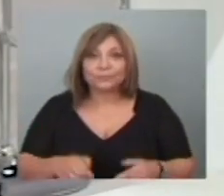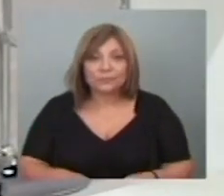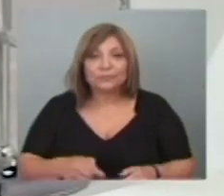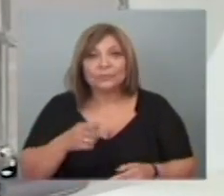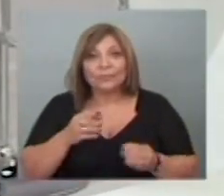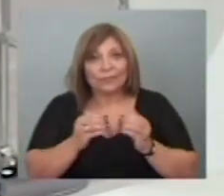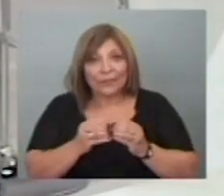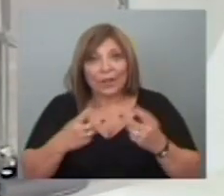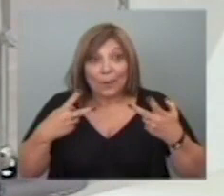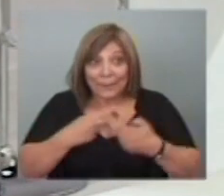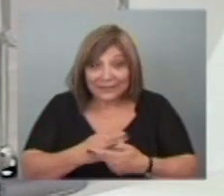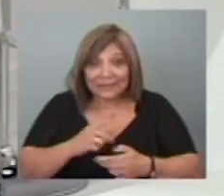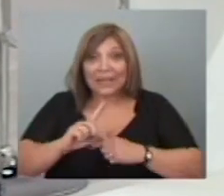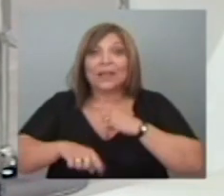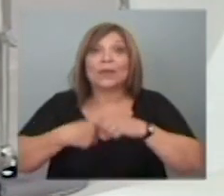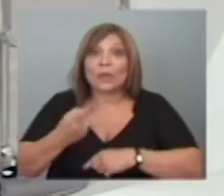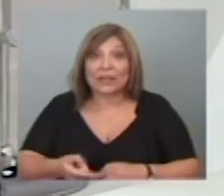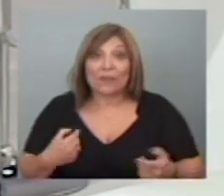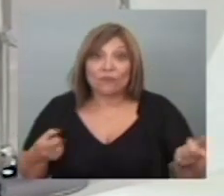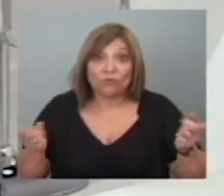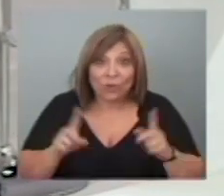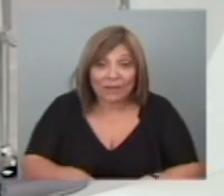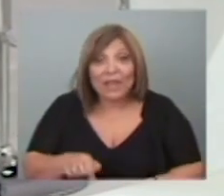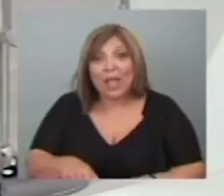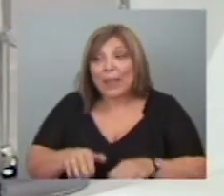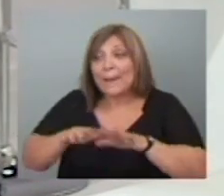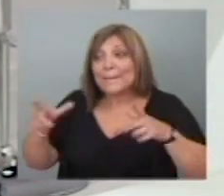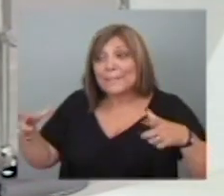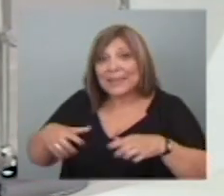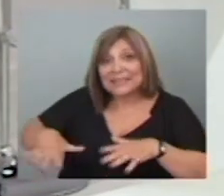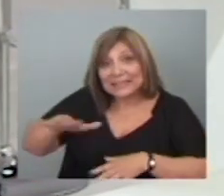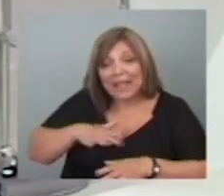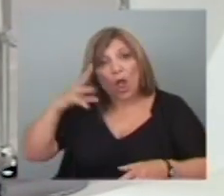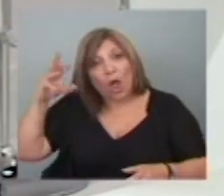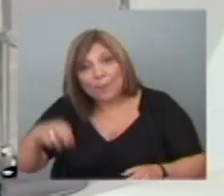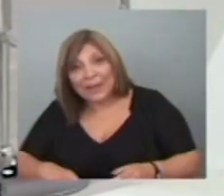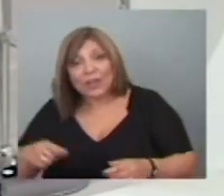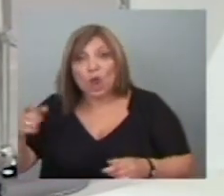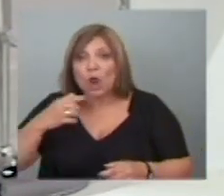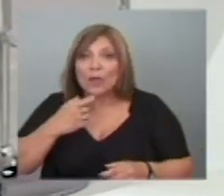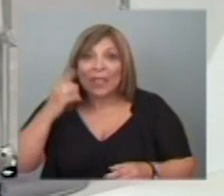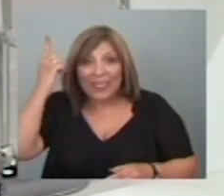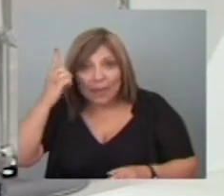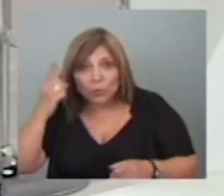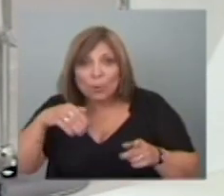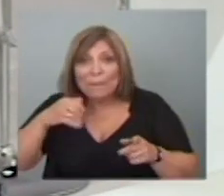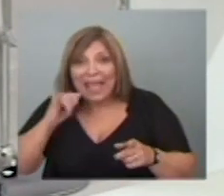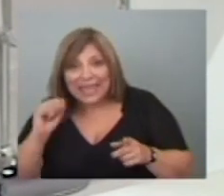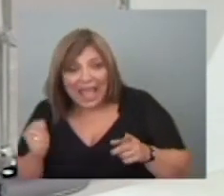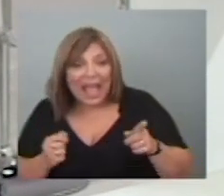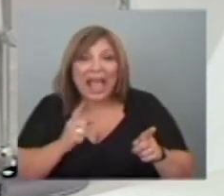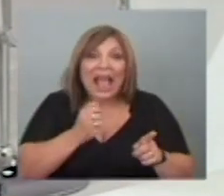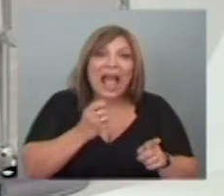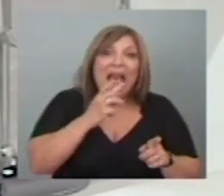vamos a hacer una nueva pausa. Cuando regresemos tenemos la mesa redonda con la opinión de los diputados Maía y